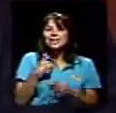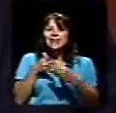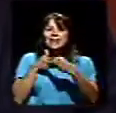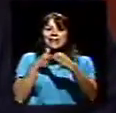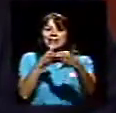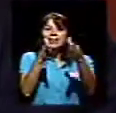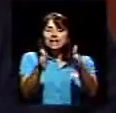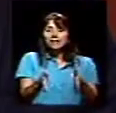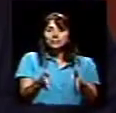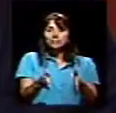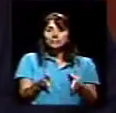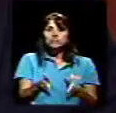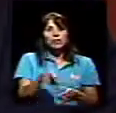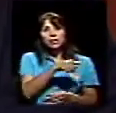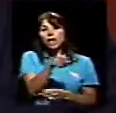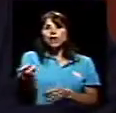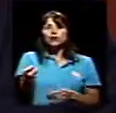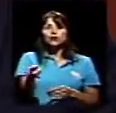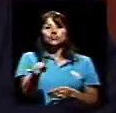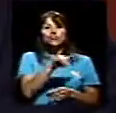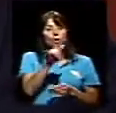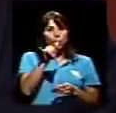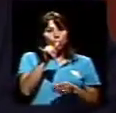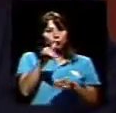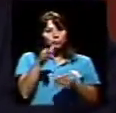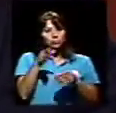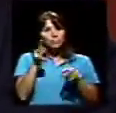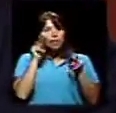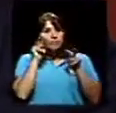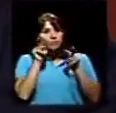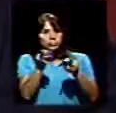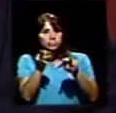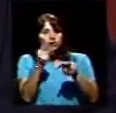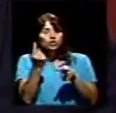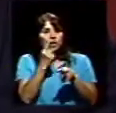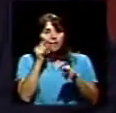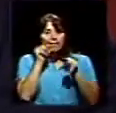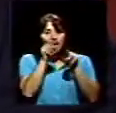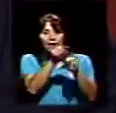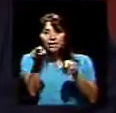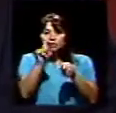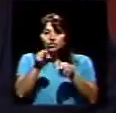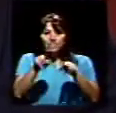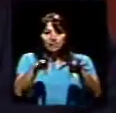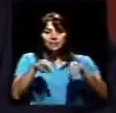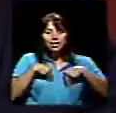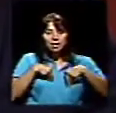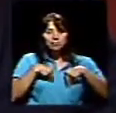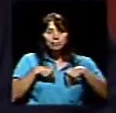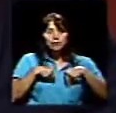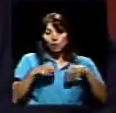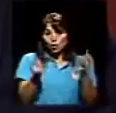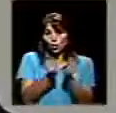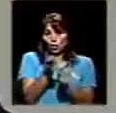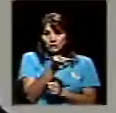si esos dos líderes van a estar al interno del Parlamento, va a ser mucho más fácil negociar, pero lo que ellos negocien se va a